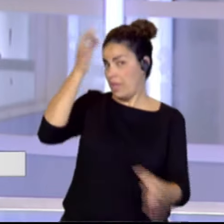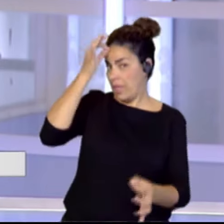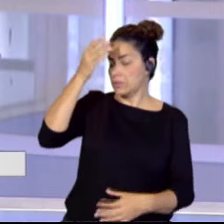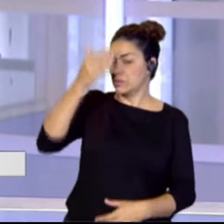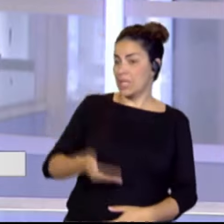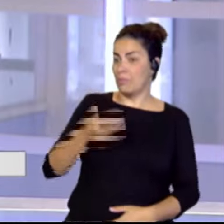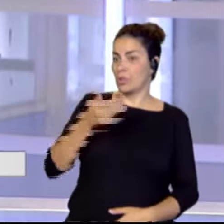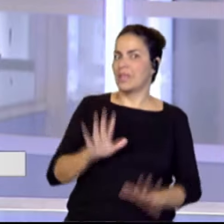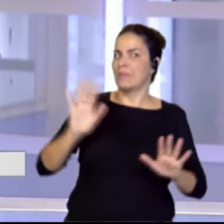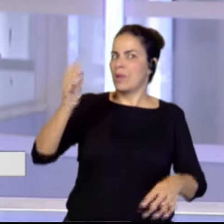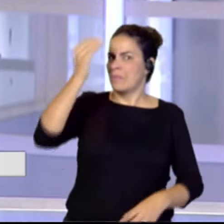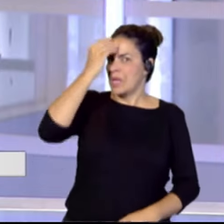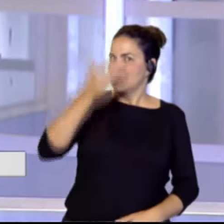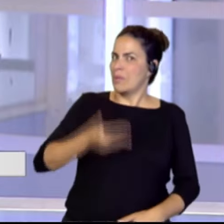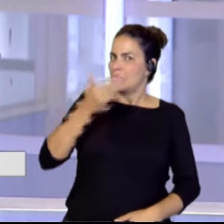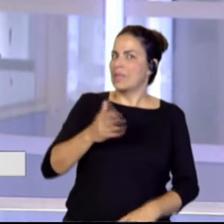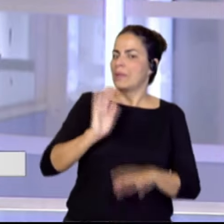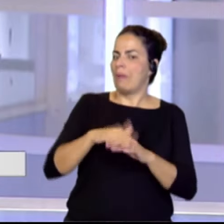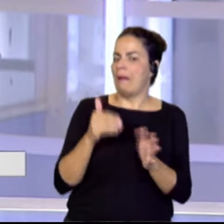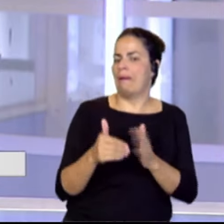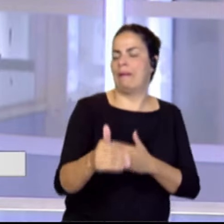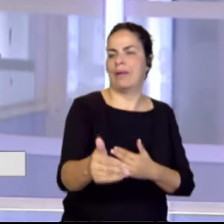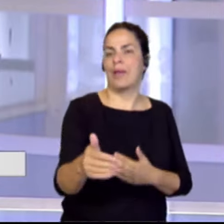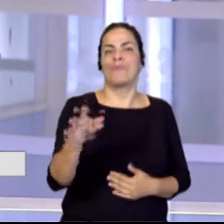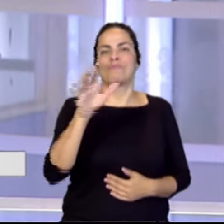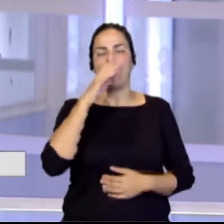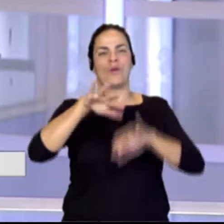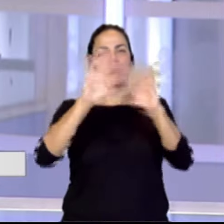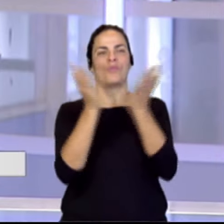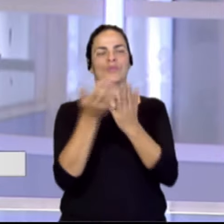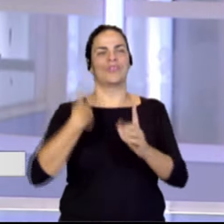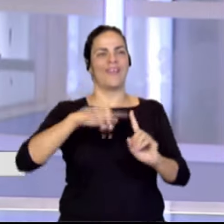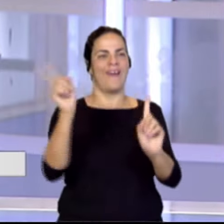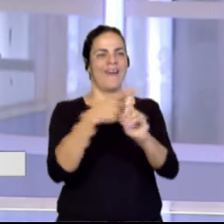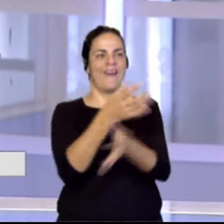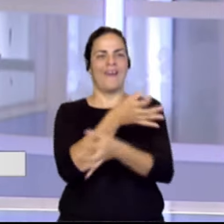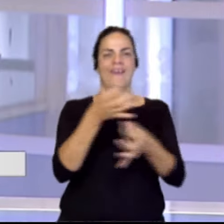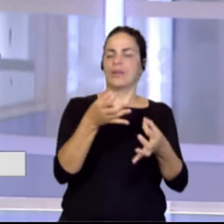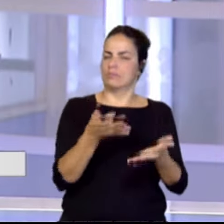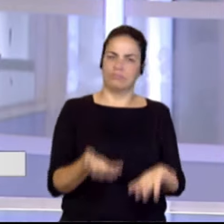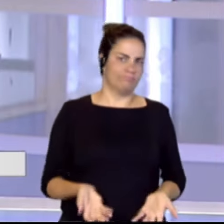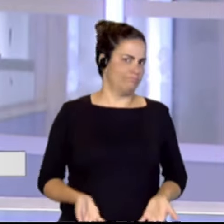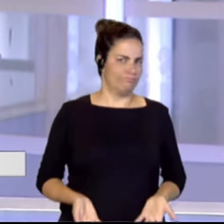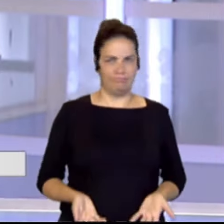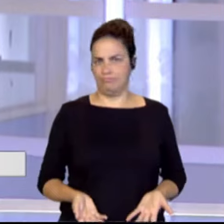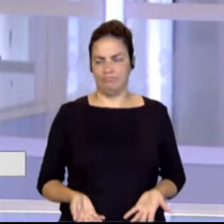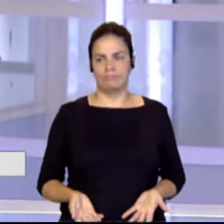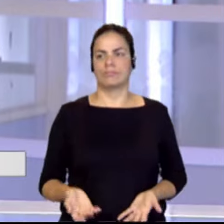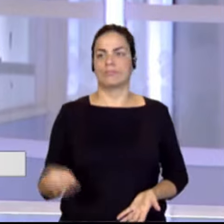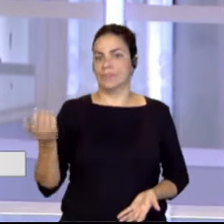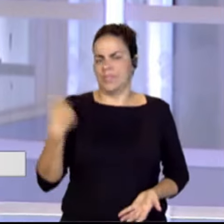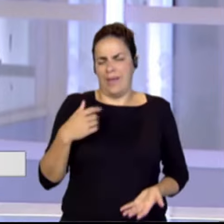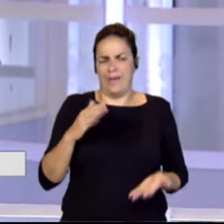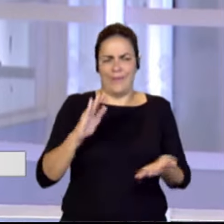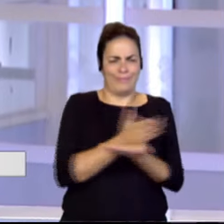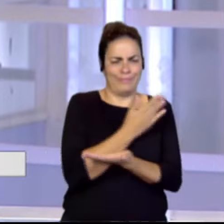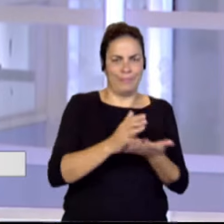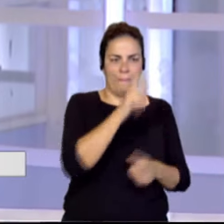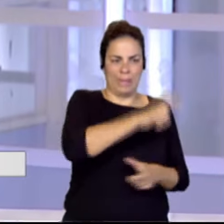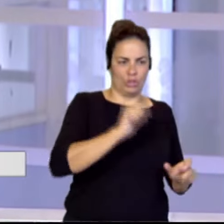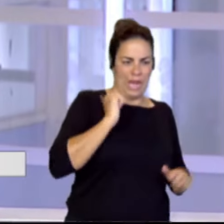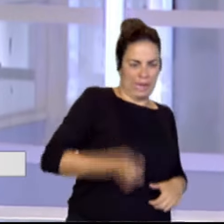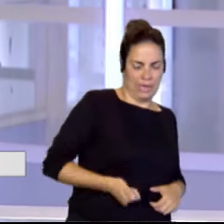viene para lo que viene porque el mundo no se va a arreglar así como así y cada vez hay más diferencia entre ricos y pobres y también entre países